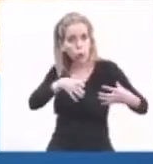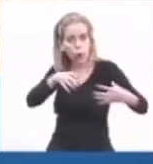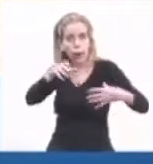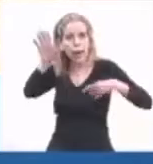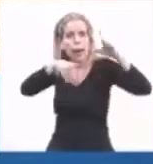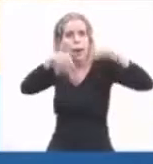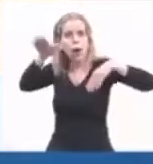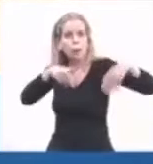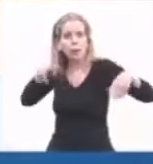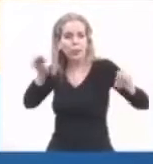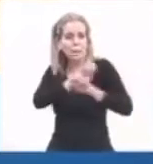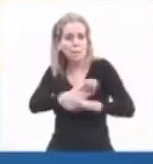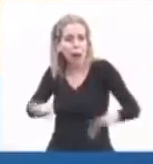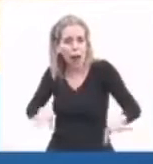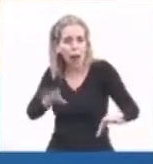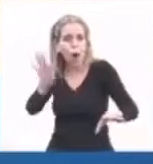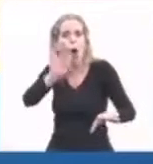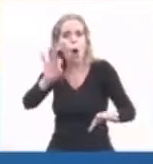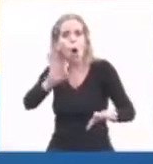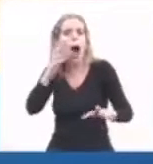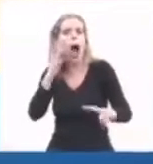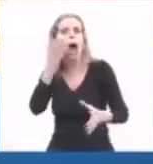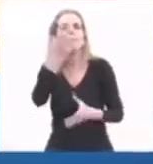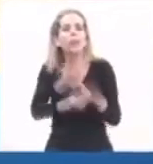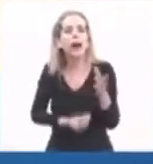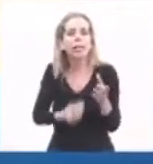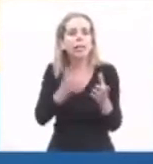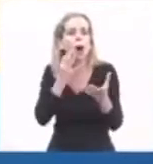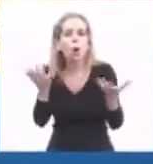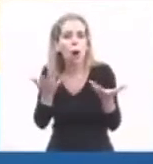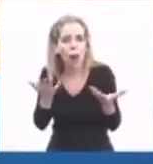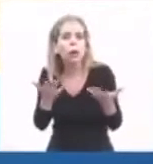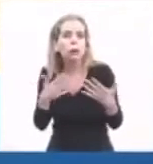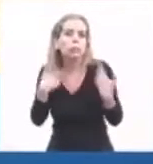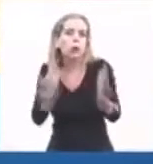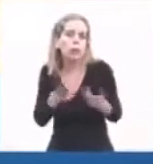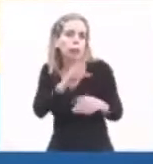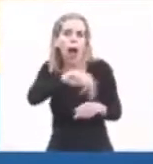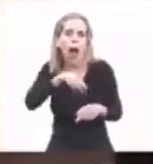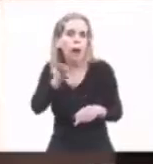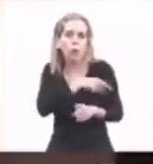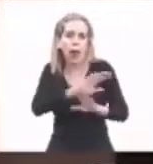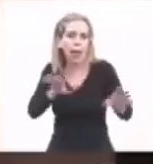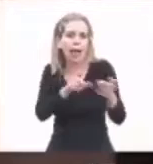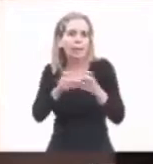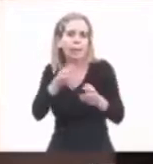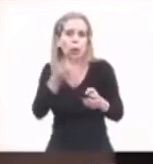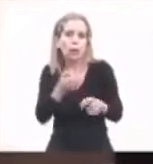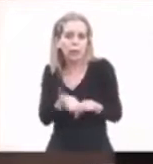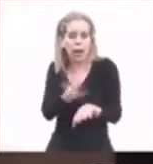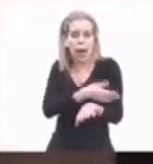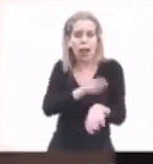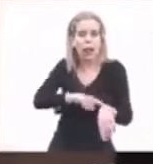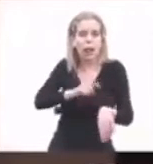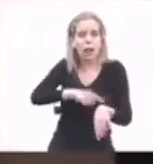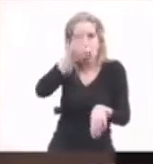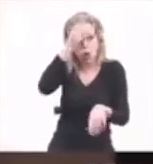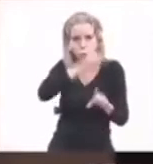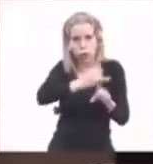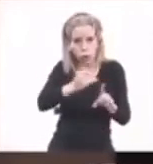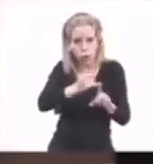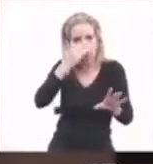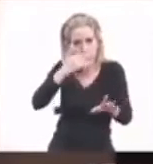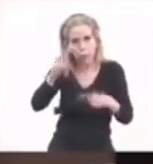entender, estaba mal hecha o tenía una trampa. ¿Tenía un error o una trampa? Por eso es que pedimos que se anulara y ya pediremos otra en el momento oportuno.